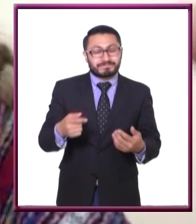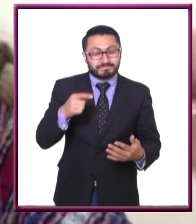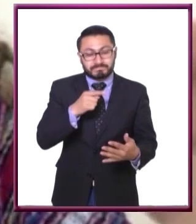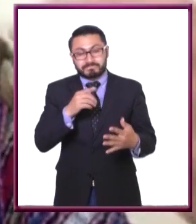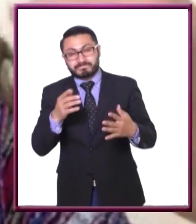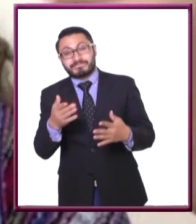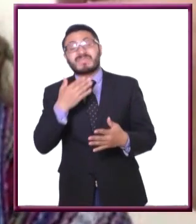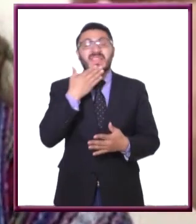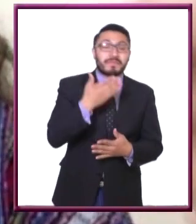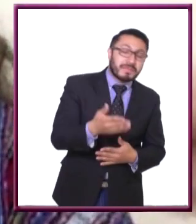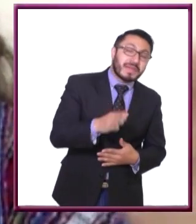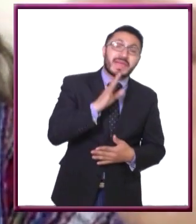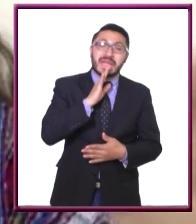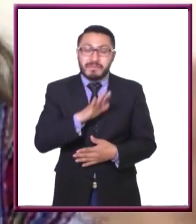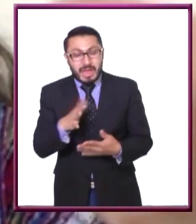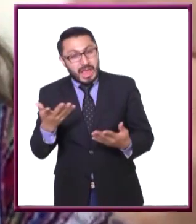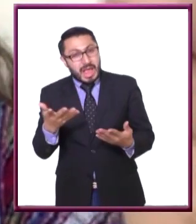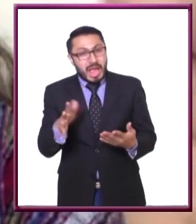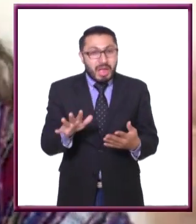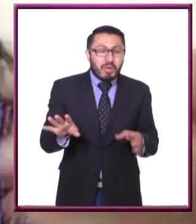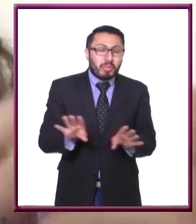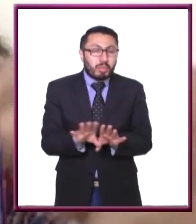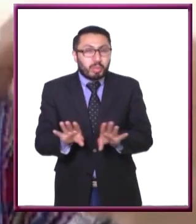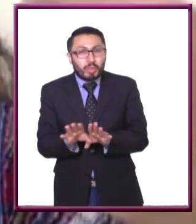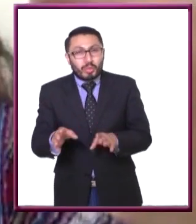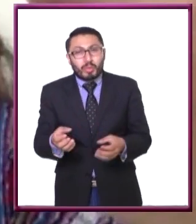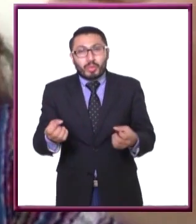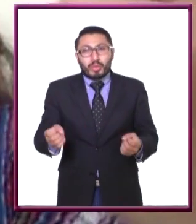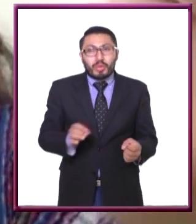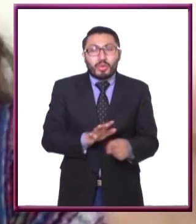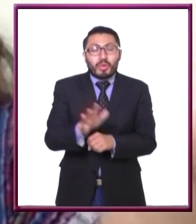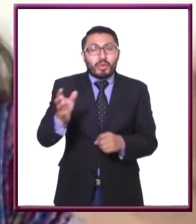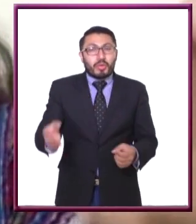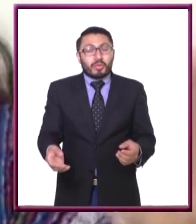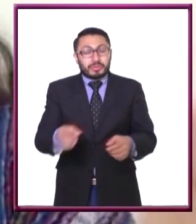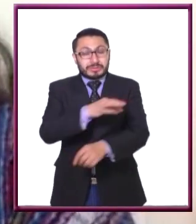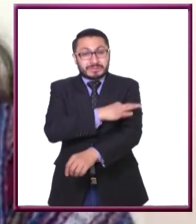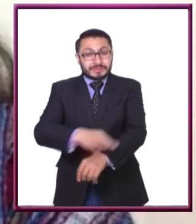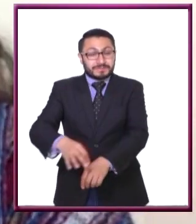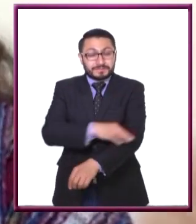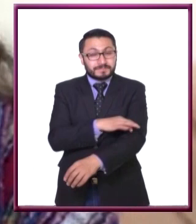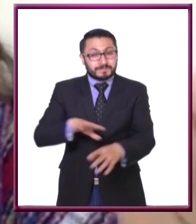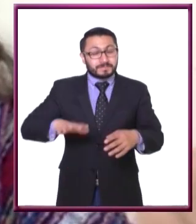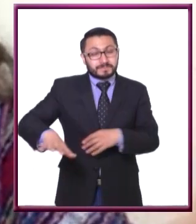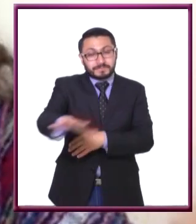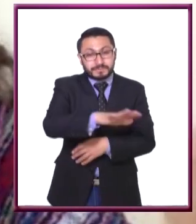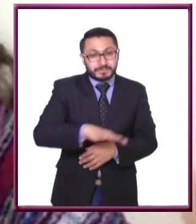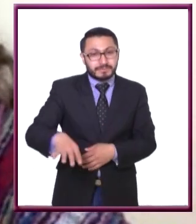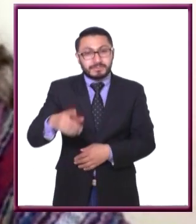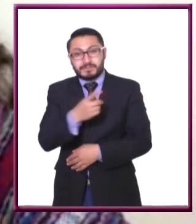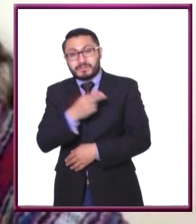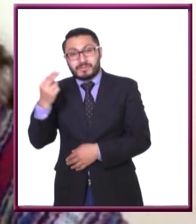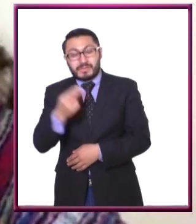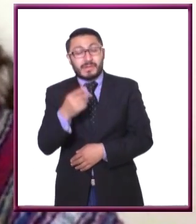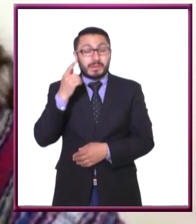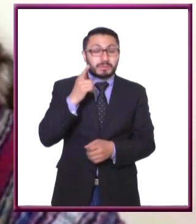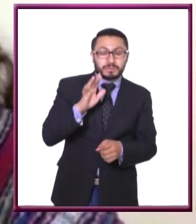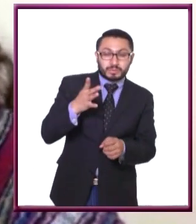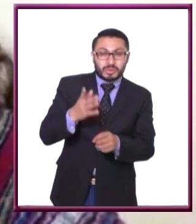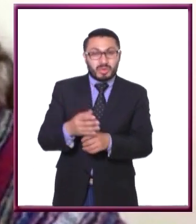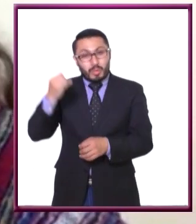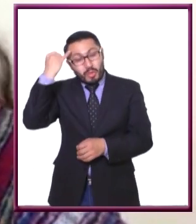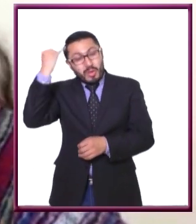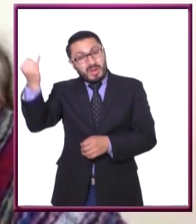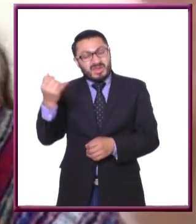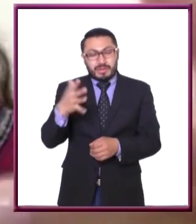viabilidad o para entender lo que estamos esperando, para saber de qué tamaño es lo que vamos a medir, necesitamos hacer estimaciones a grosso